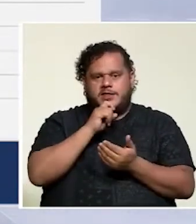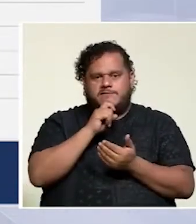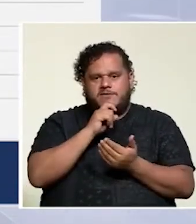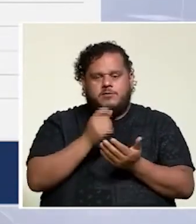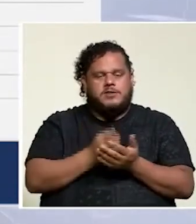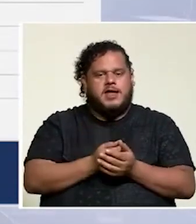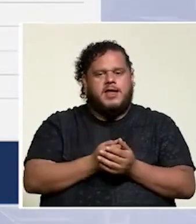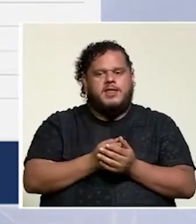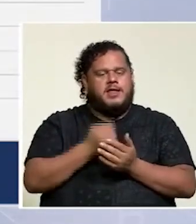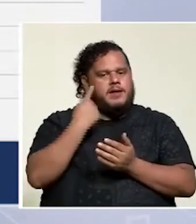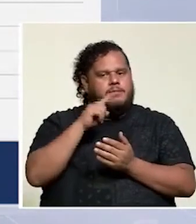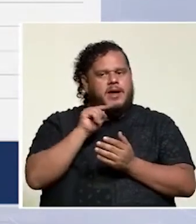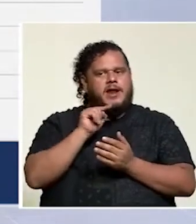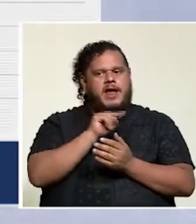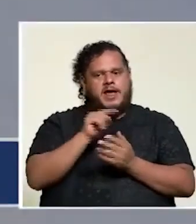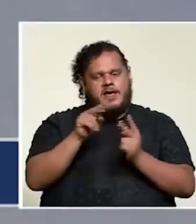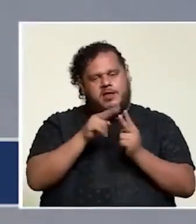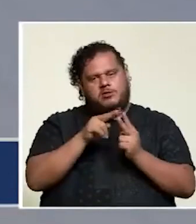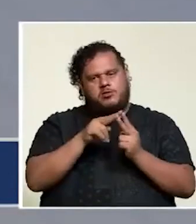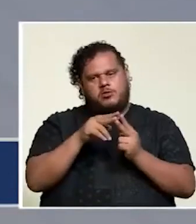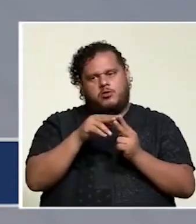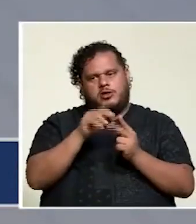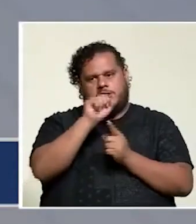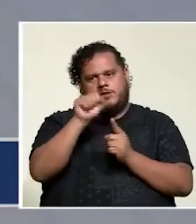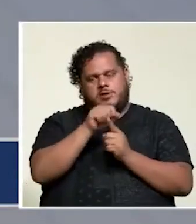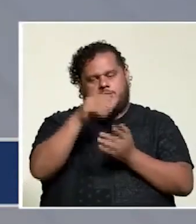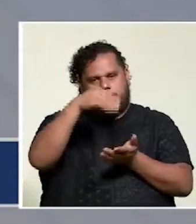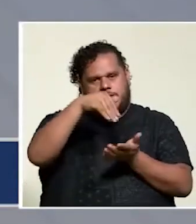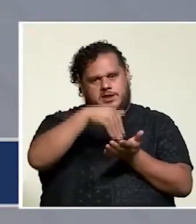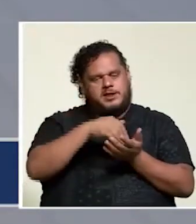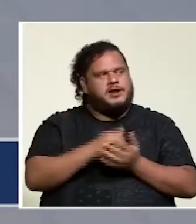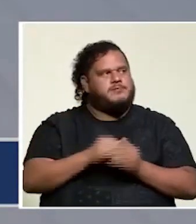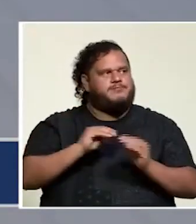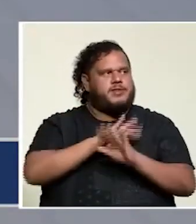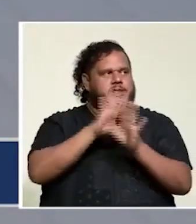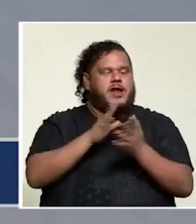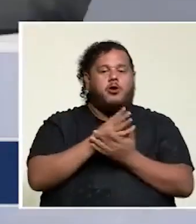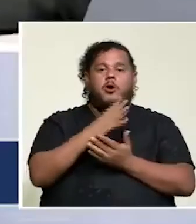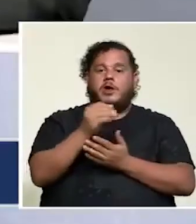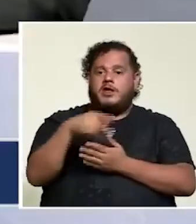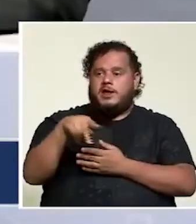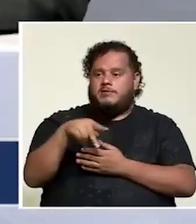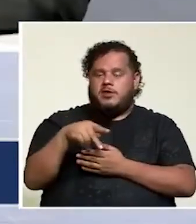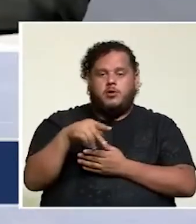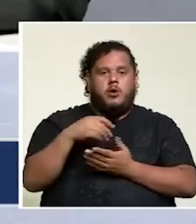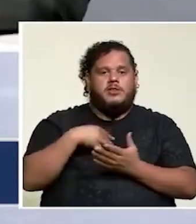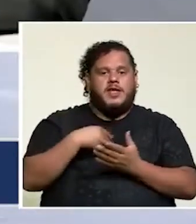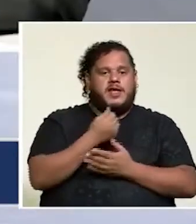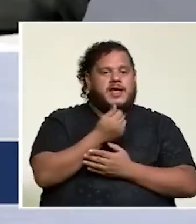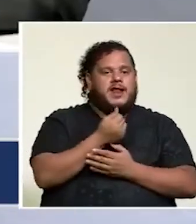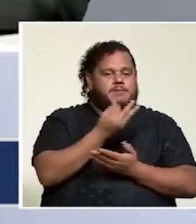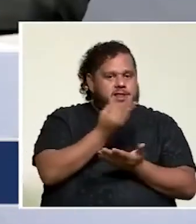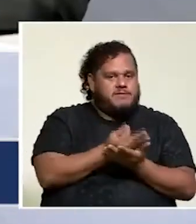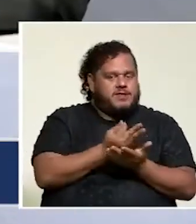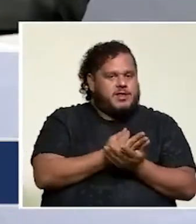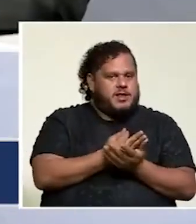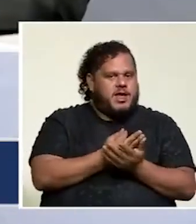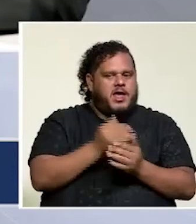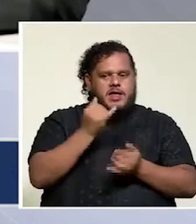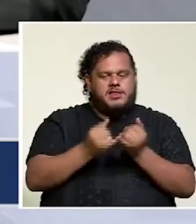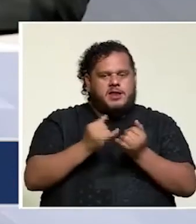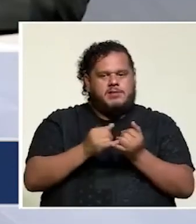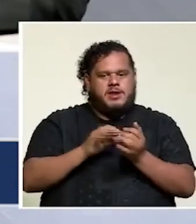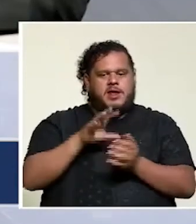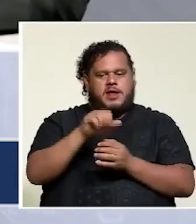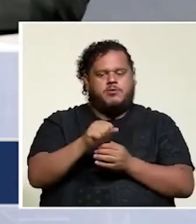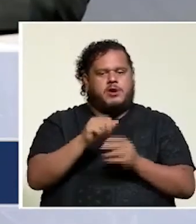ese cumplimiento de esos dos aspectos centrales. Ese es el gran tema siempre. Claro, y el riesgo de que los capitales financieros acaben capturando a los